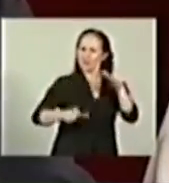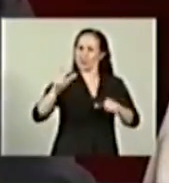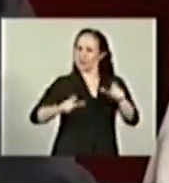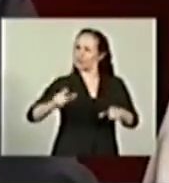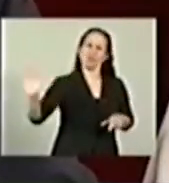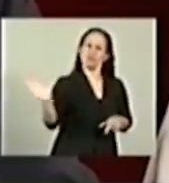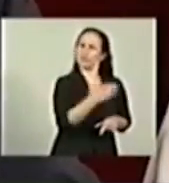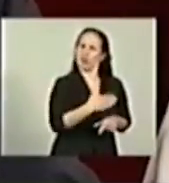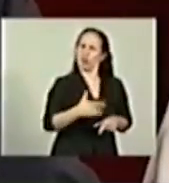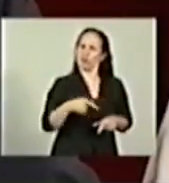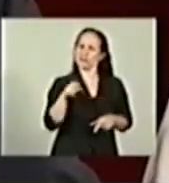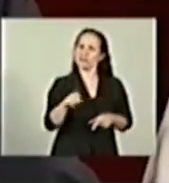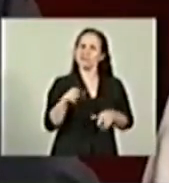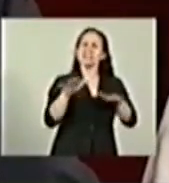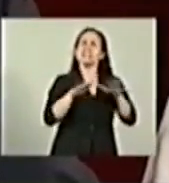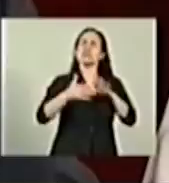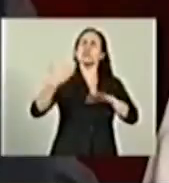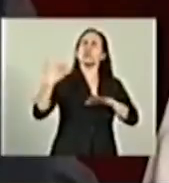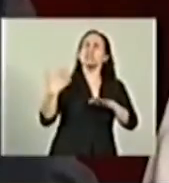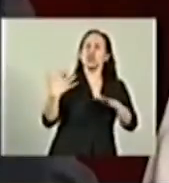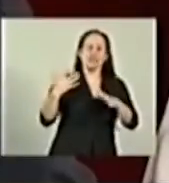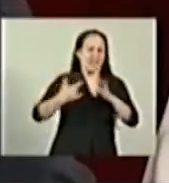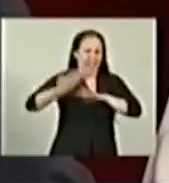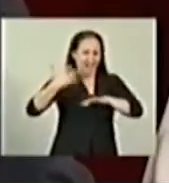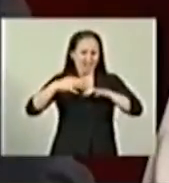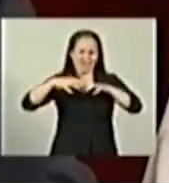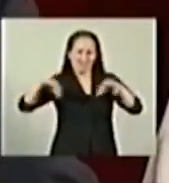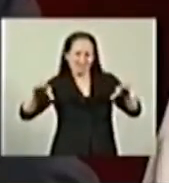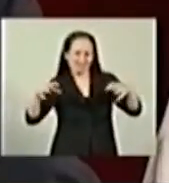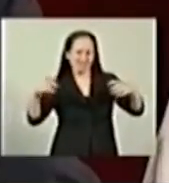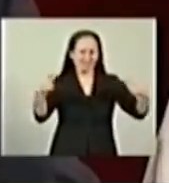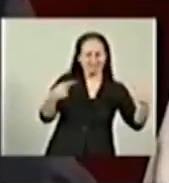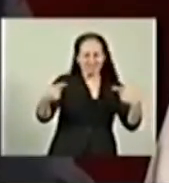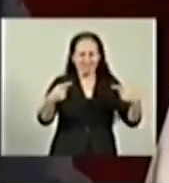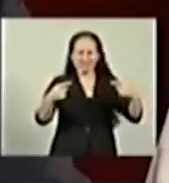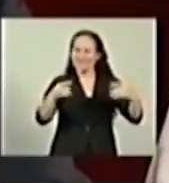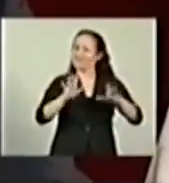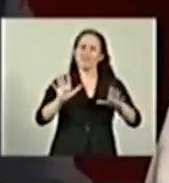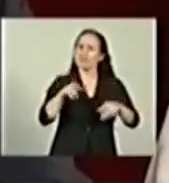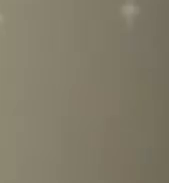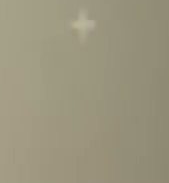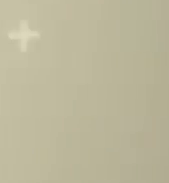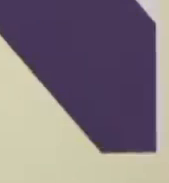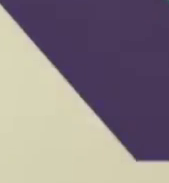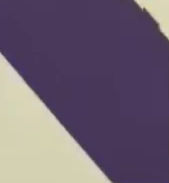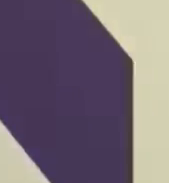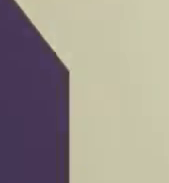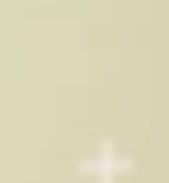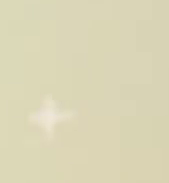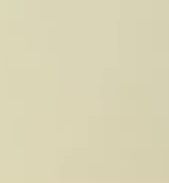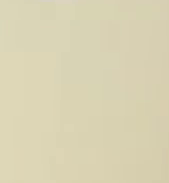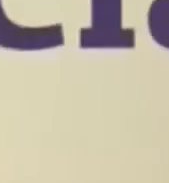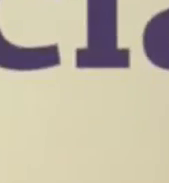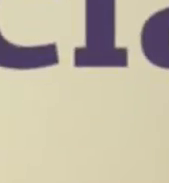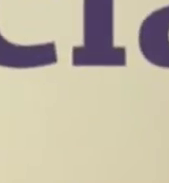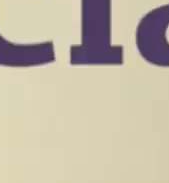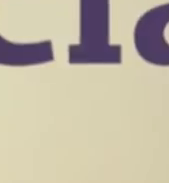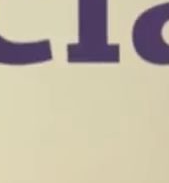nosotros superar las situaciones que nos hayan separado y desviado del camino del crecimiento.